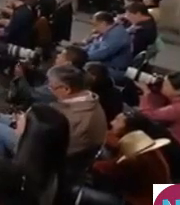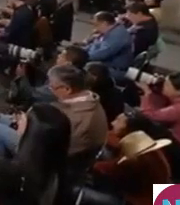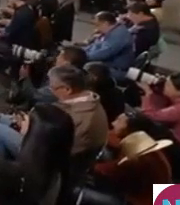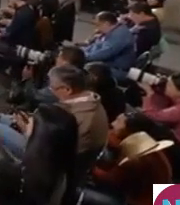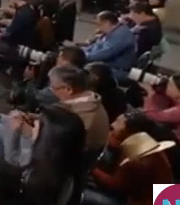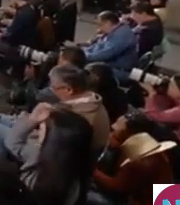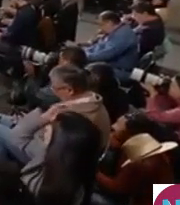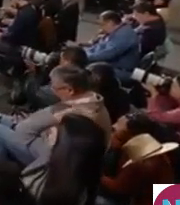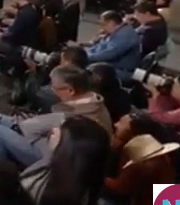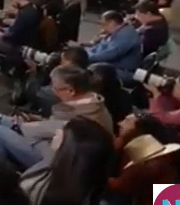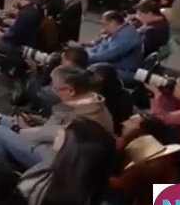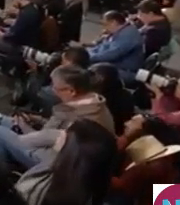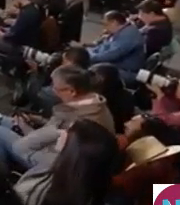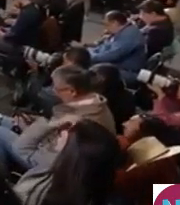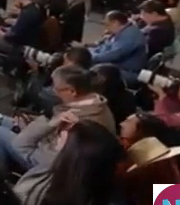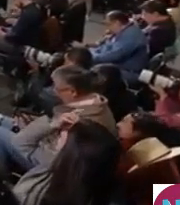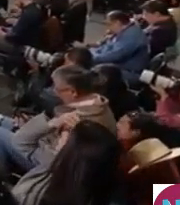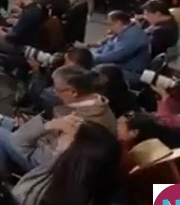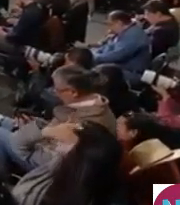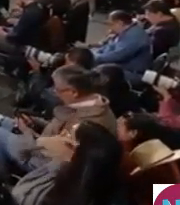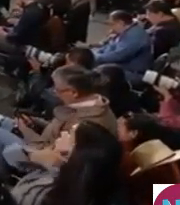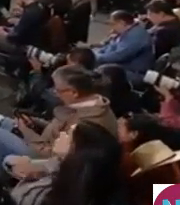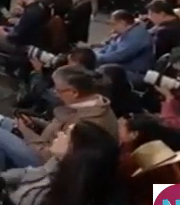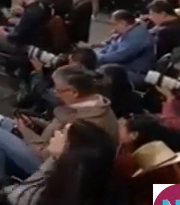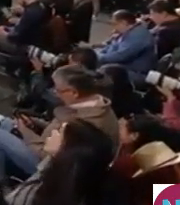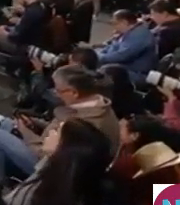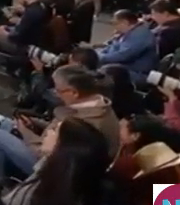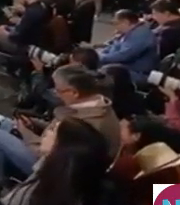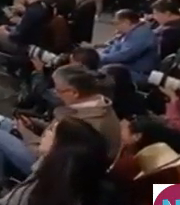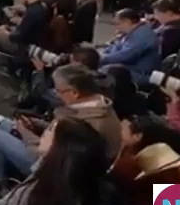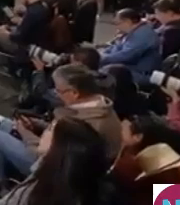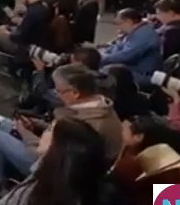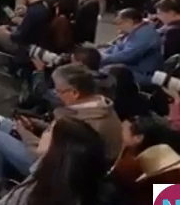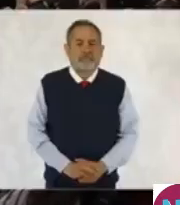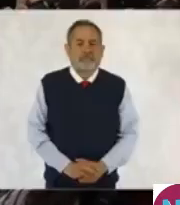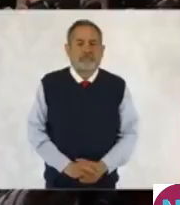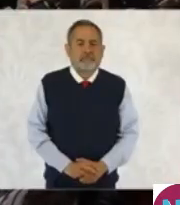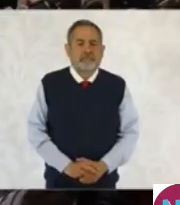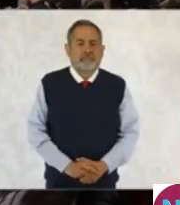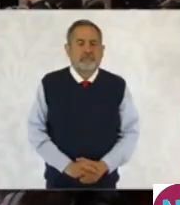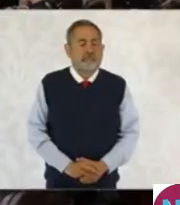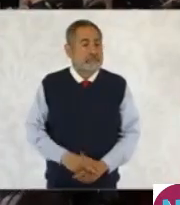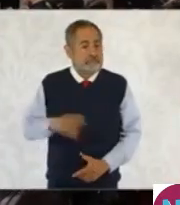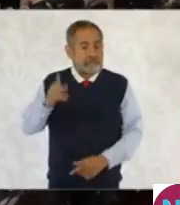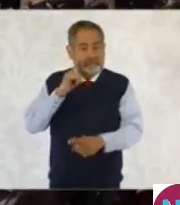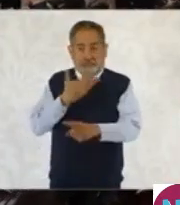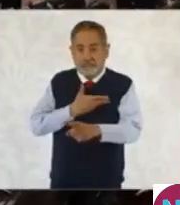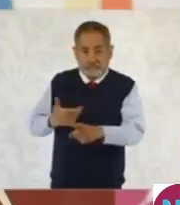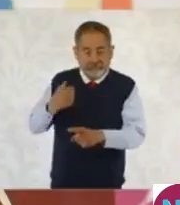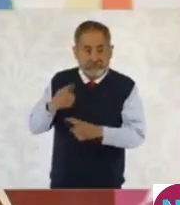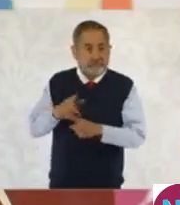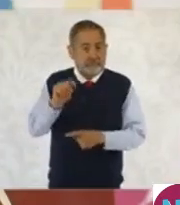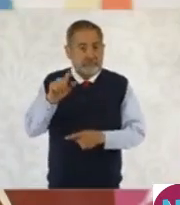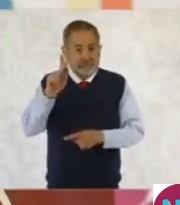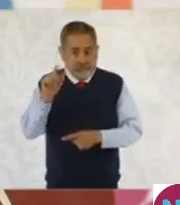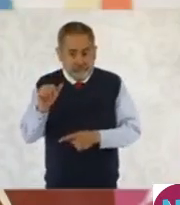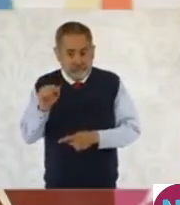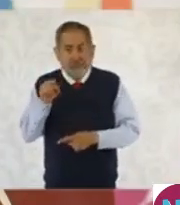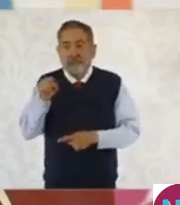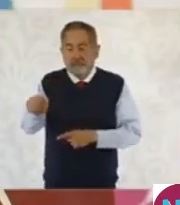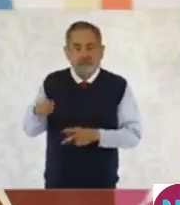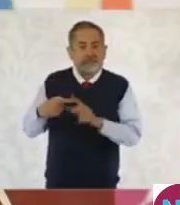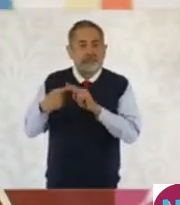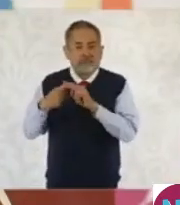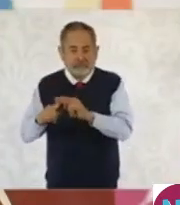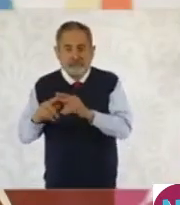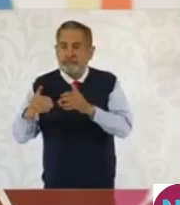Gobierno de México. Presidenta, el corazón del IMSS Bienestar late en el territorio y Tlapa no es un punto de llegada, es un punto de